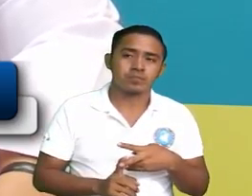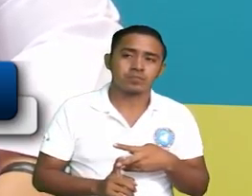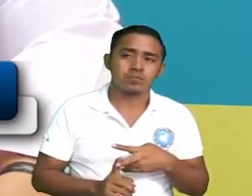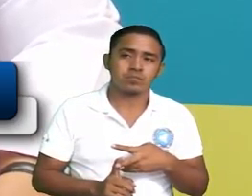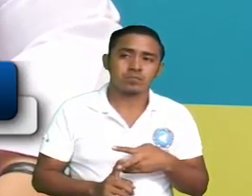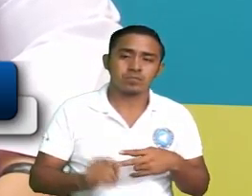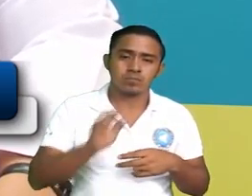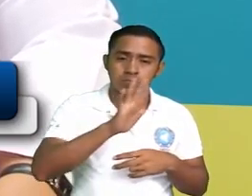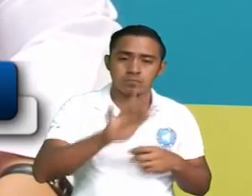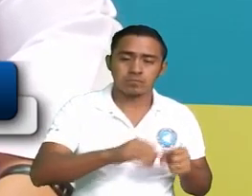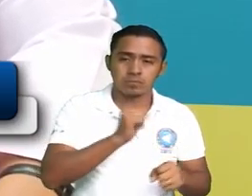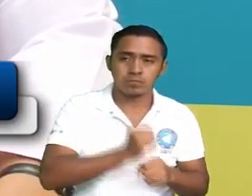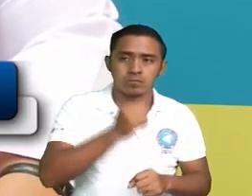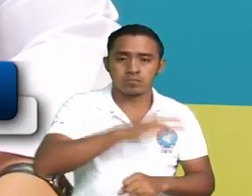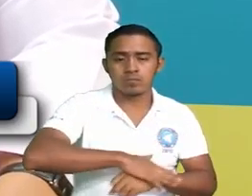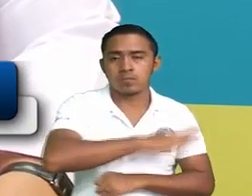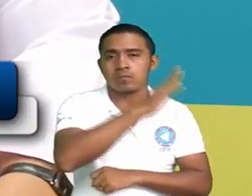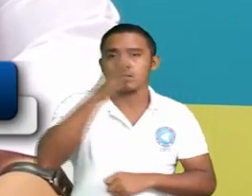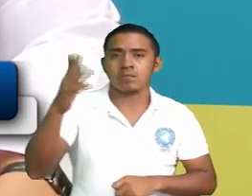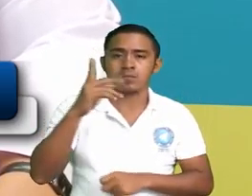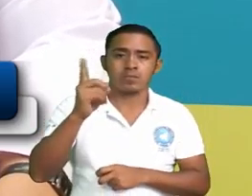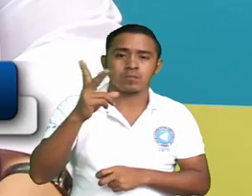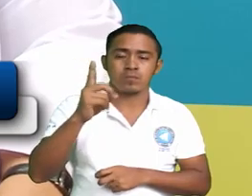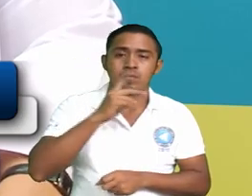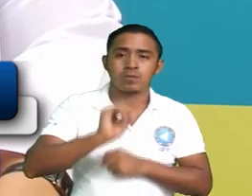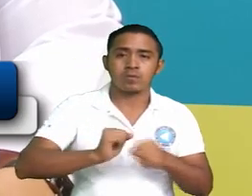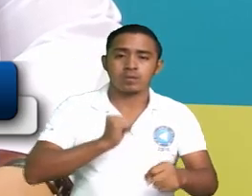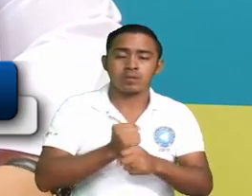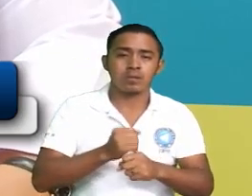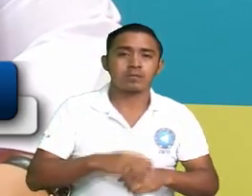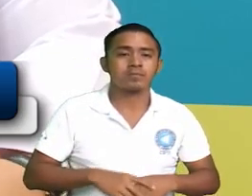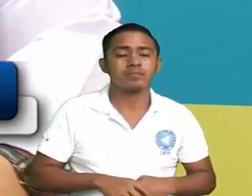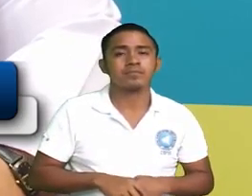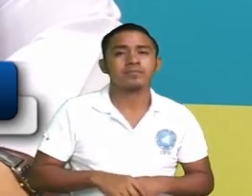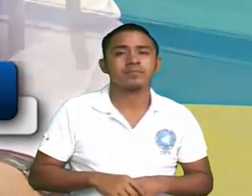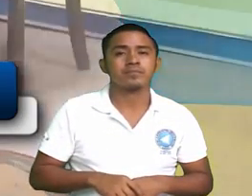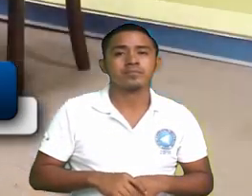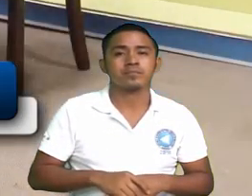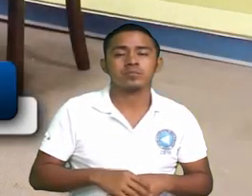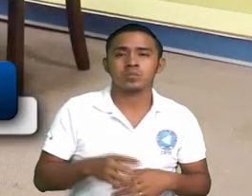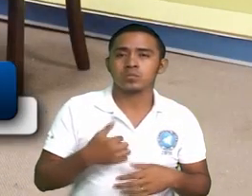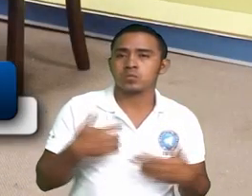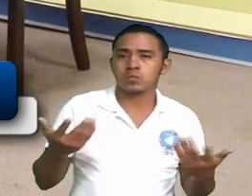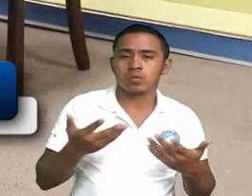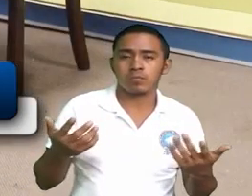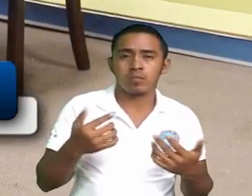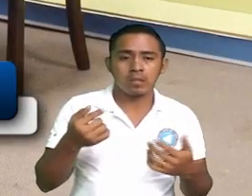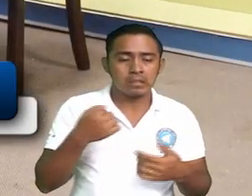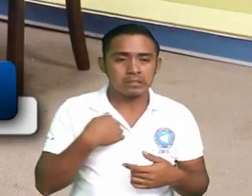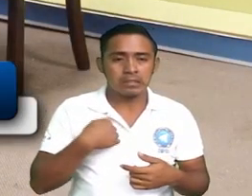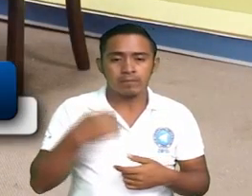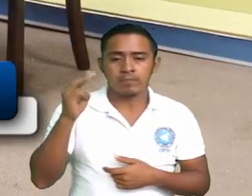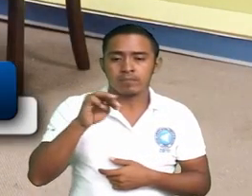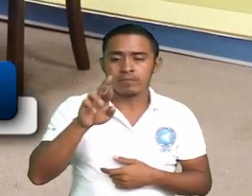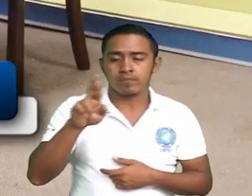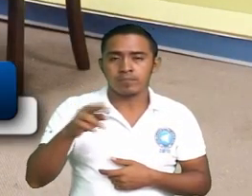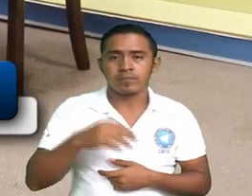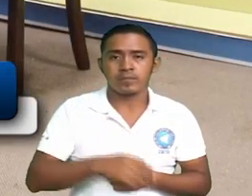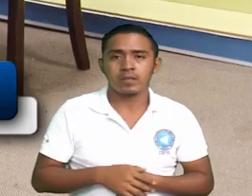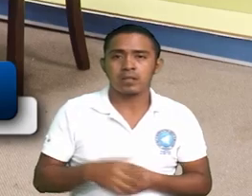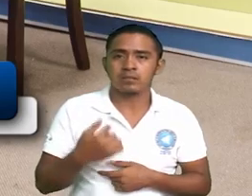de 5 años hasta los 12 años. Ahora, ¿cómo saber, doctora, si a mí me toca esa MR, si